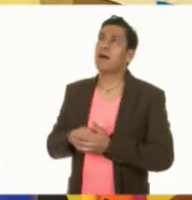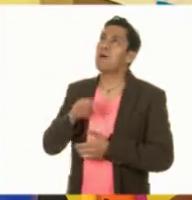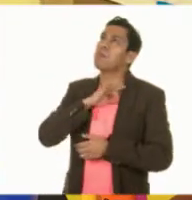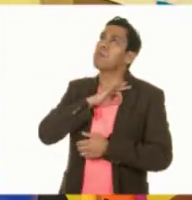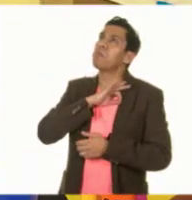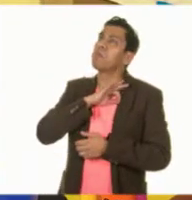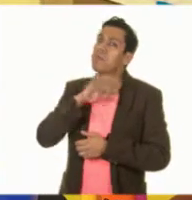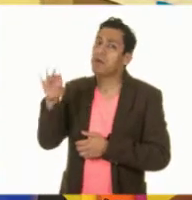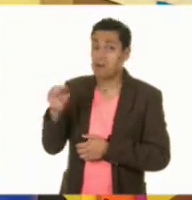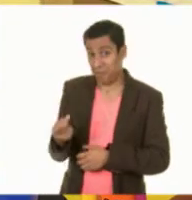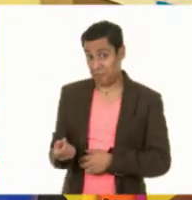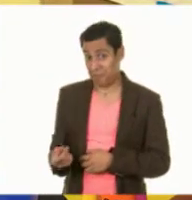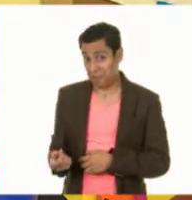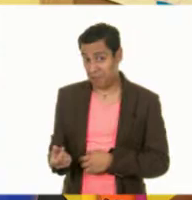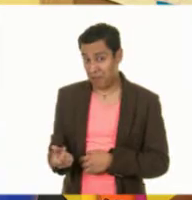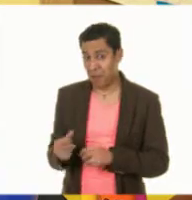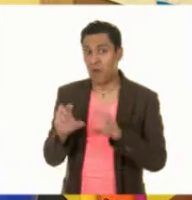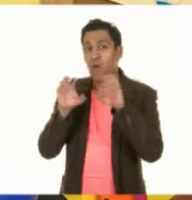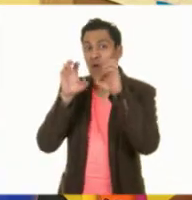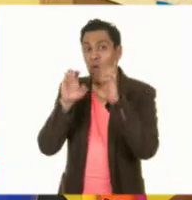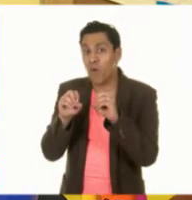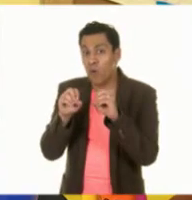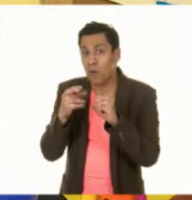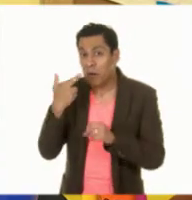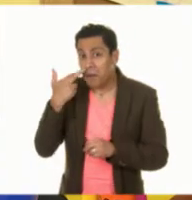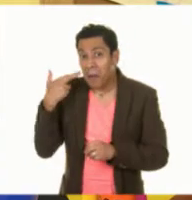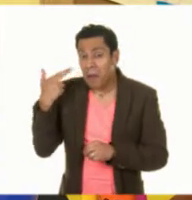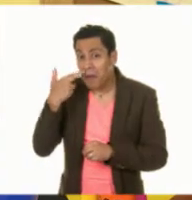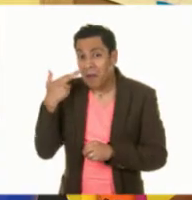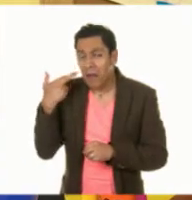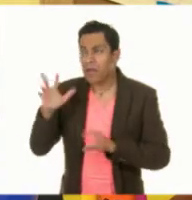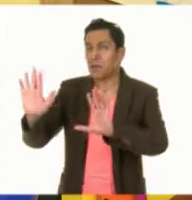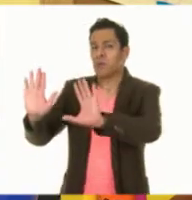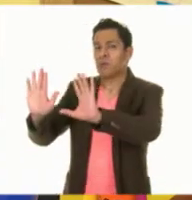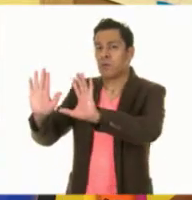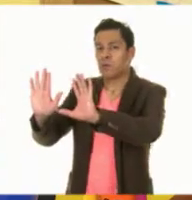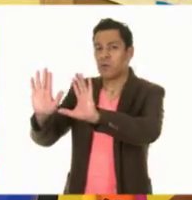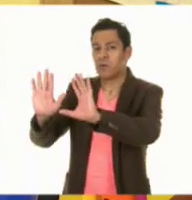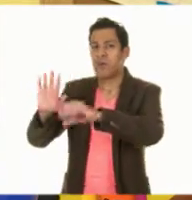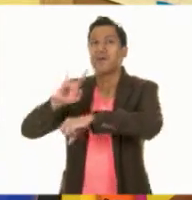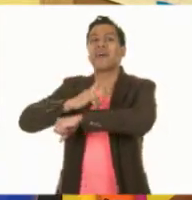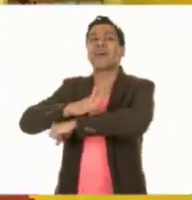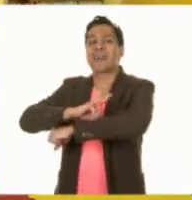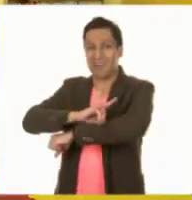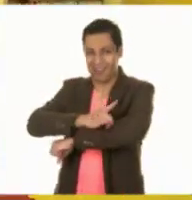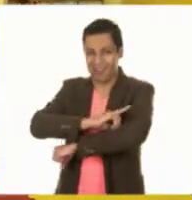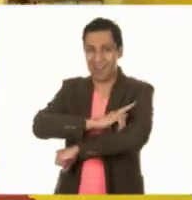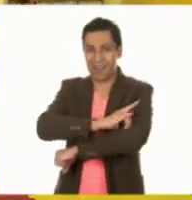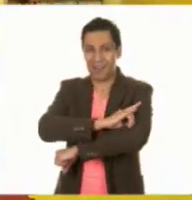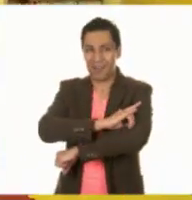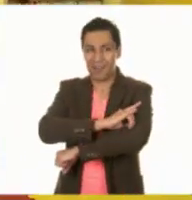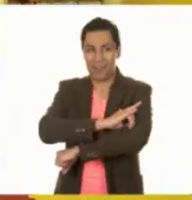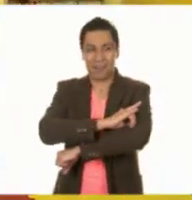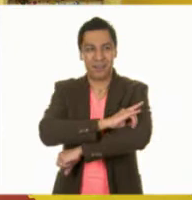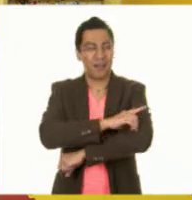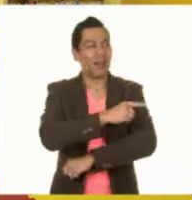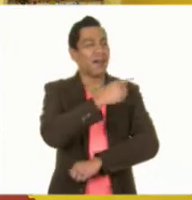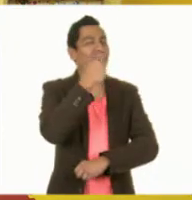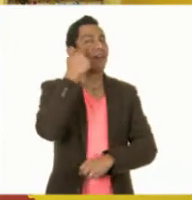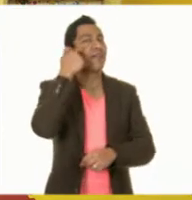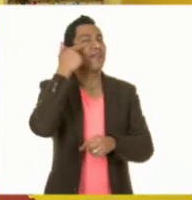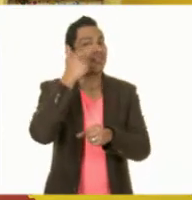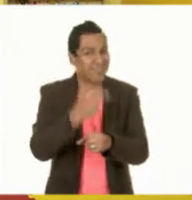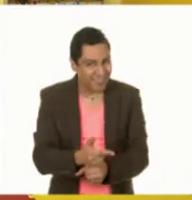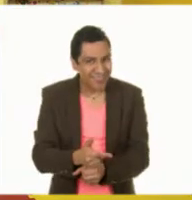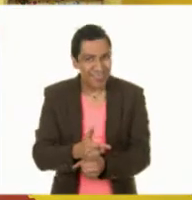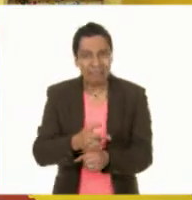un perrito o una vaca. ¡No, no, espera! ¡Es un caracol! Adriana, estás percibiendo